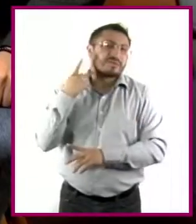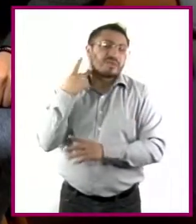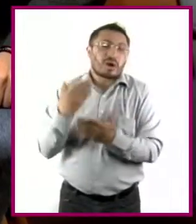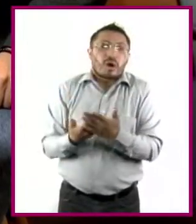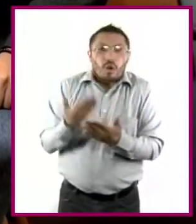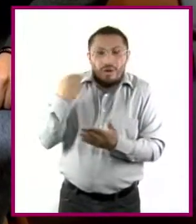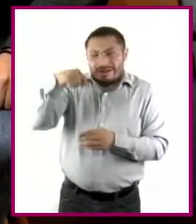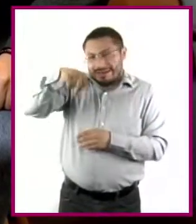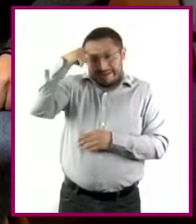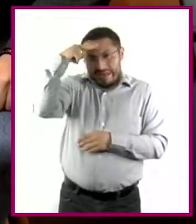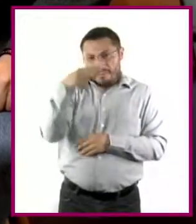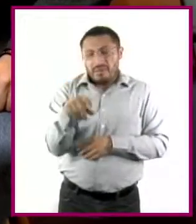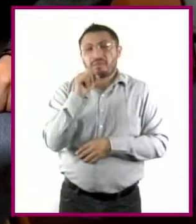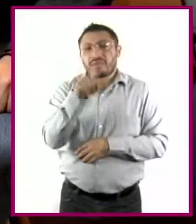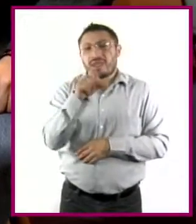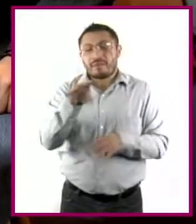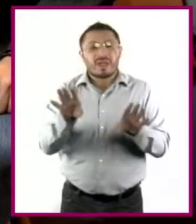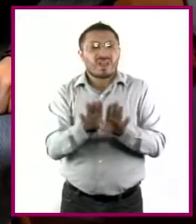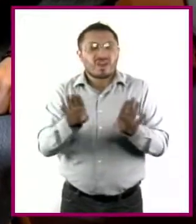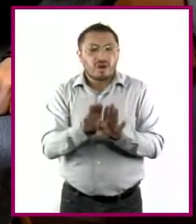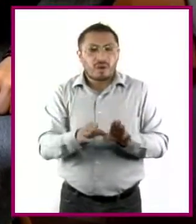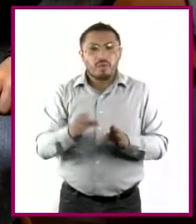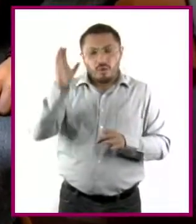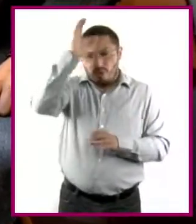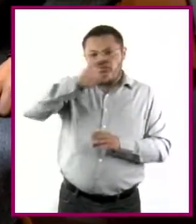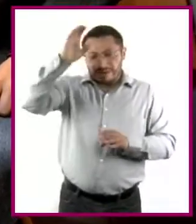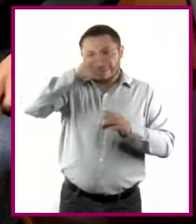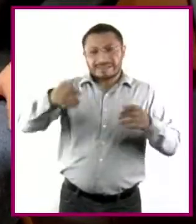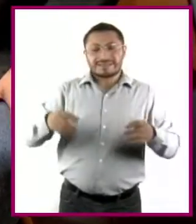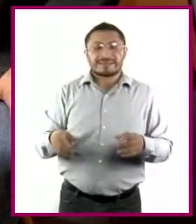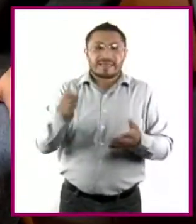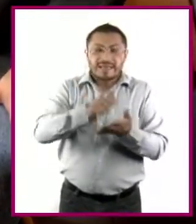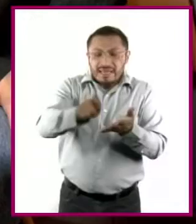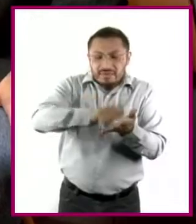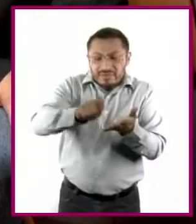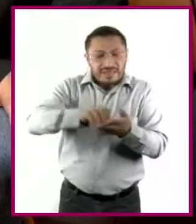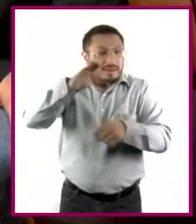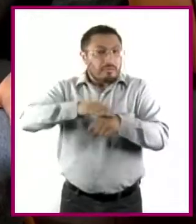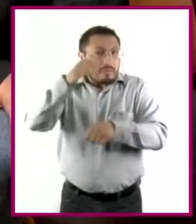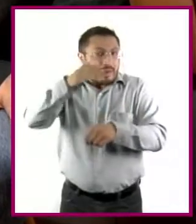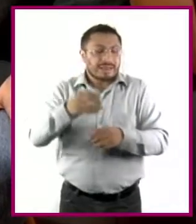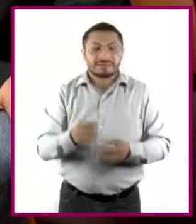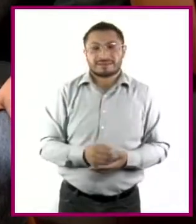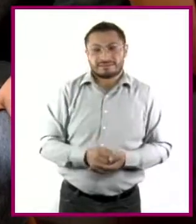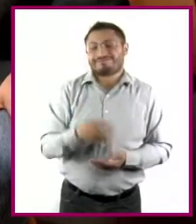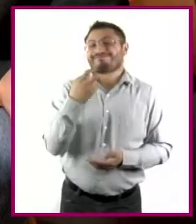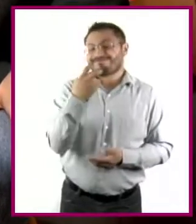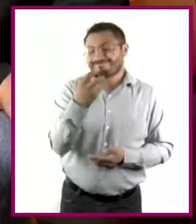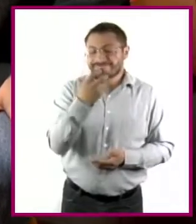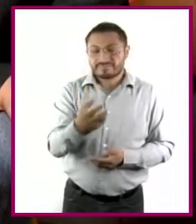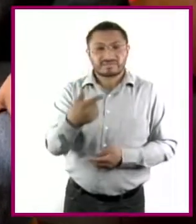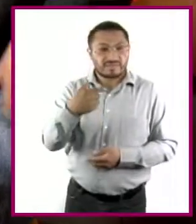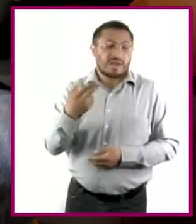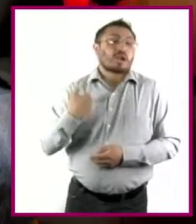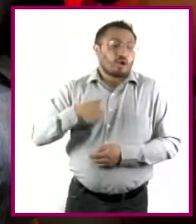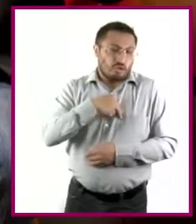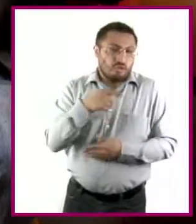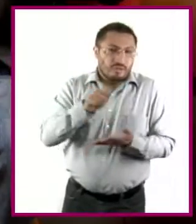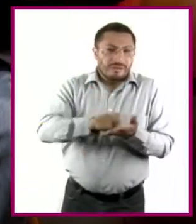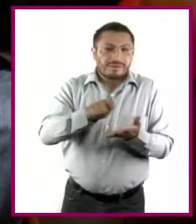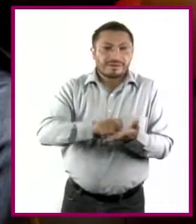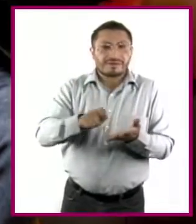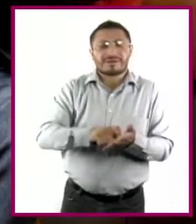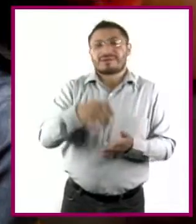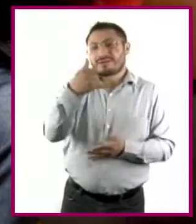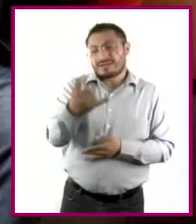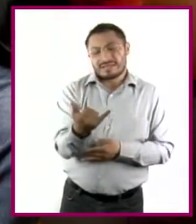país, sino también enfocados en ampliar las ciencias y las humanidades. Así es, y por esta razón escribíamos. Y uno de los